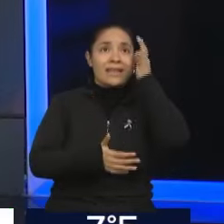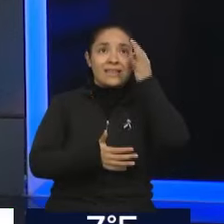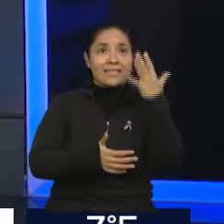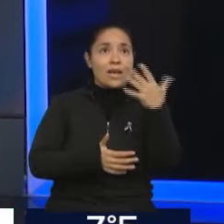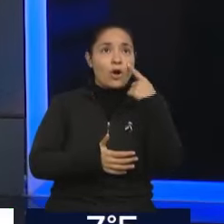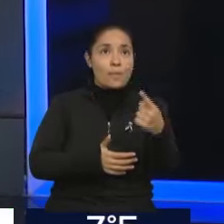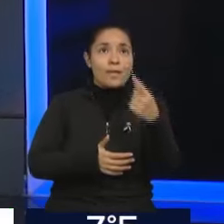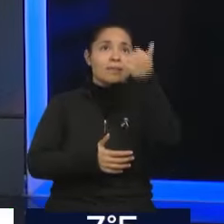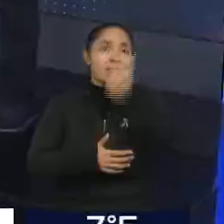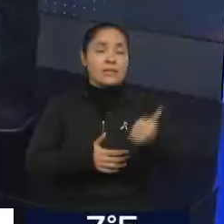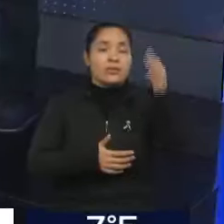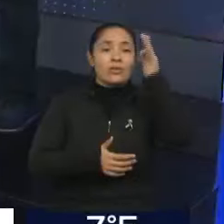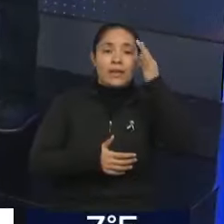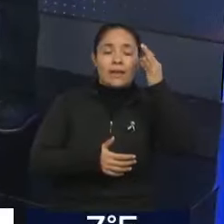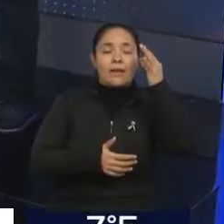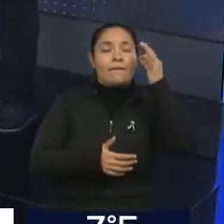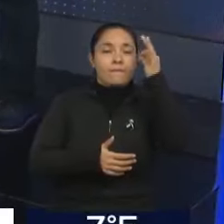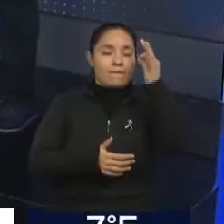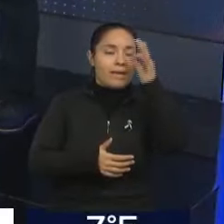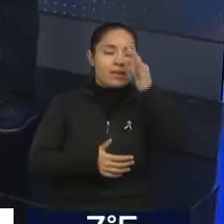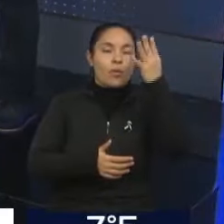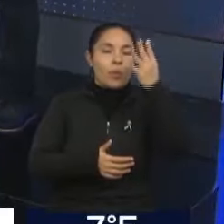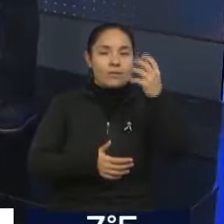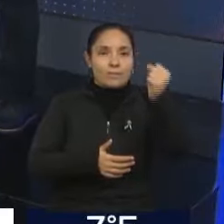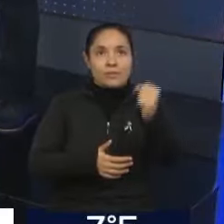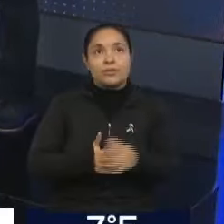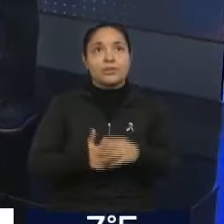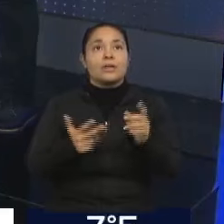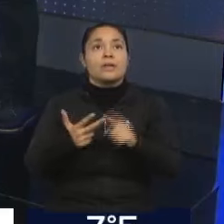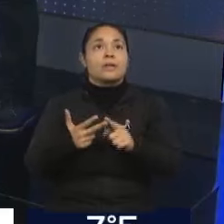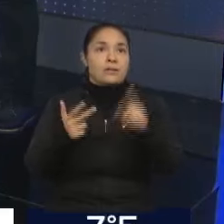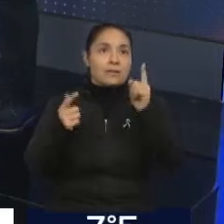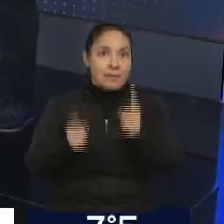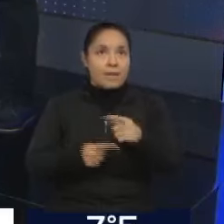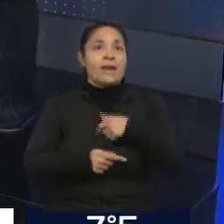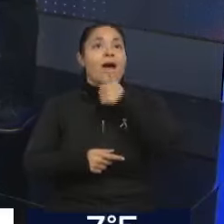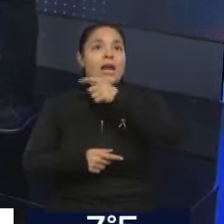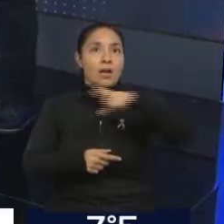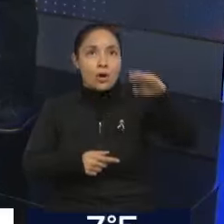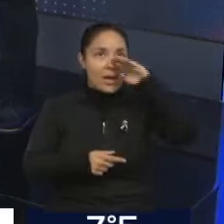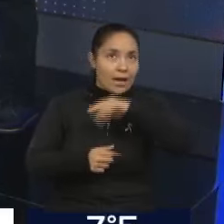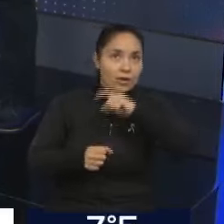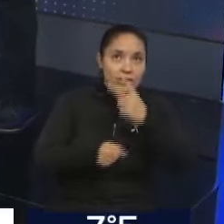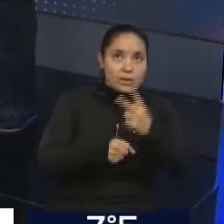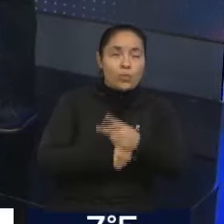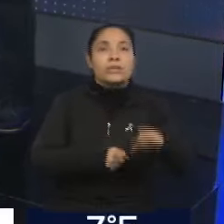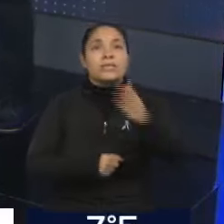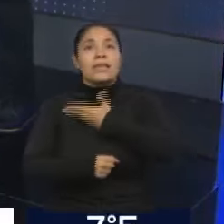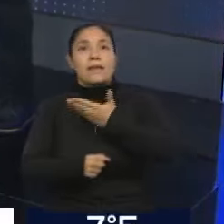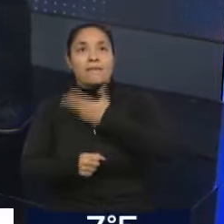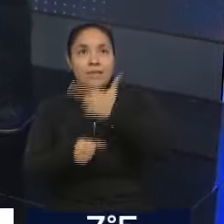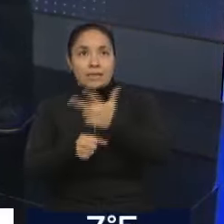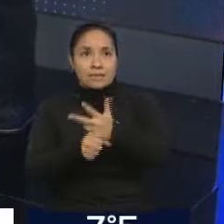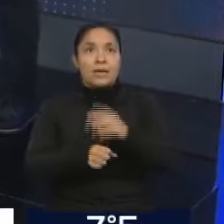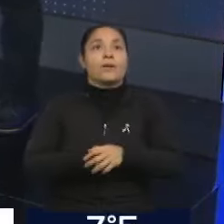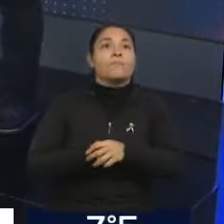pesos. Igual siguen Río Negro y Santa Fe, y las más bajas, La Rioja y AMBA. Estamos hablando de